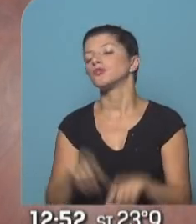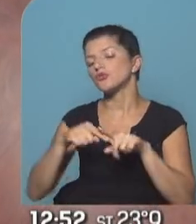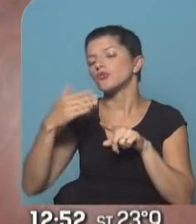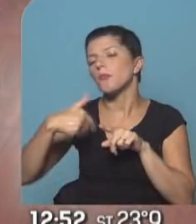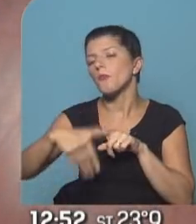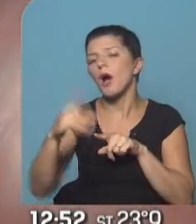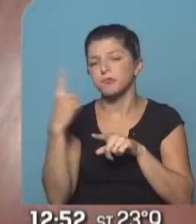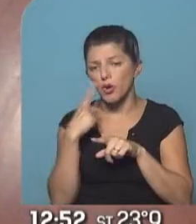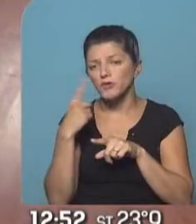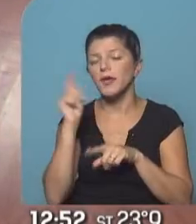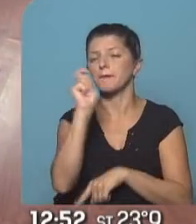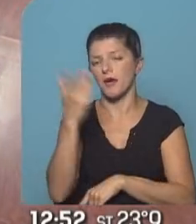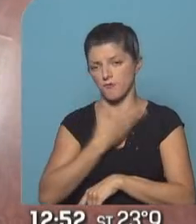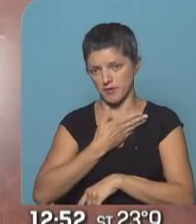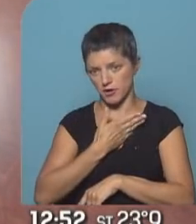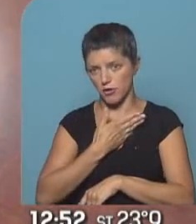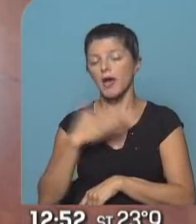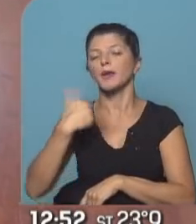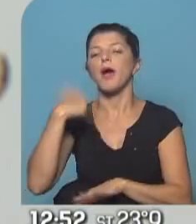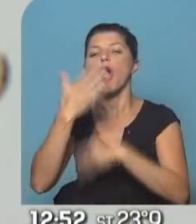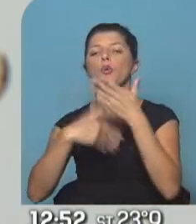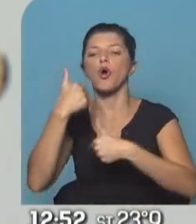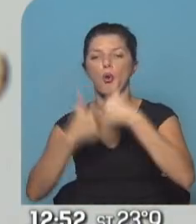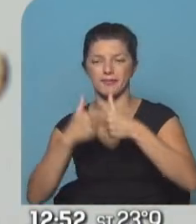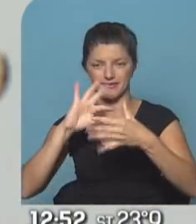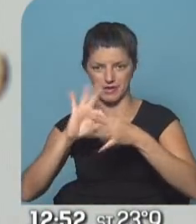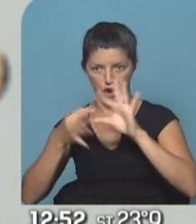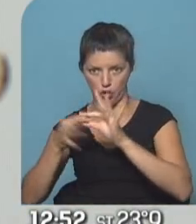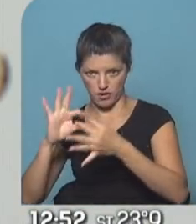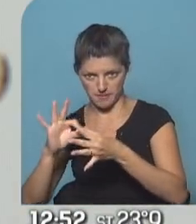cuando se hagan los Juegos Olímpicos allí en Corea del Sur. El problema entonces es que el hombre no escucha.